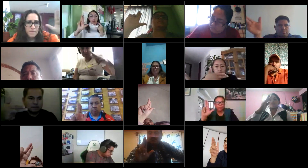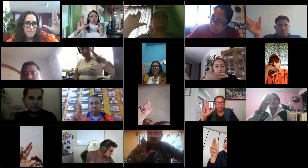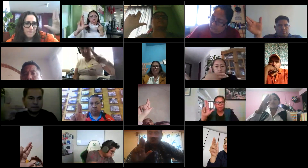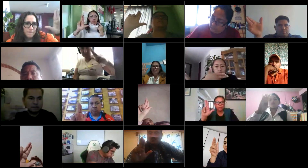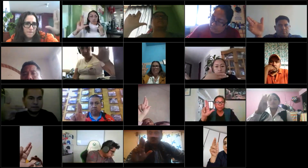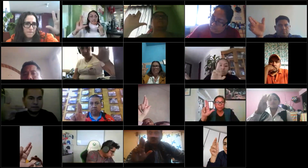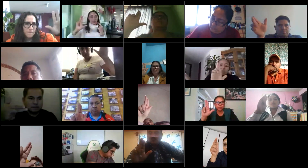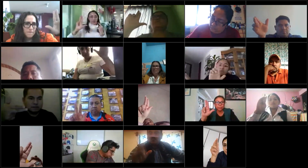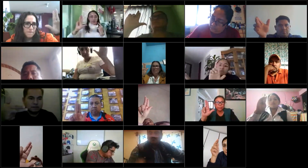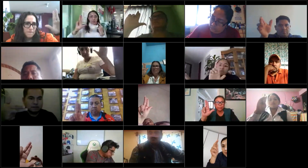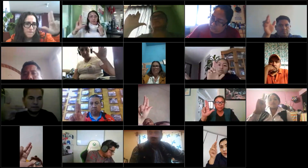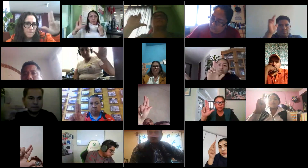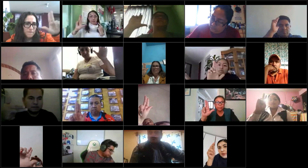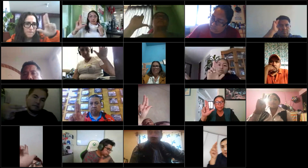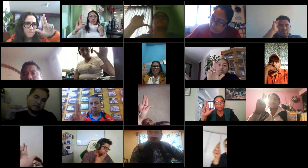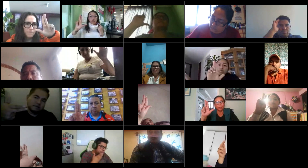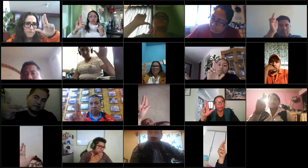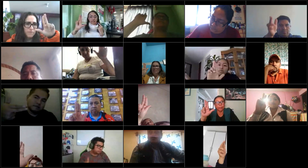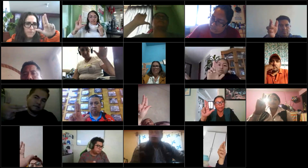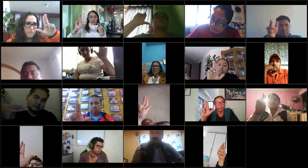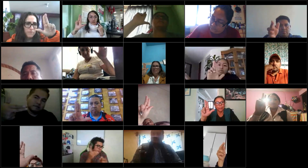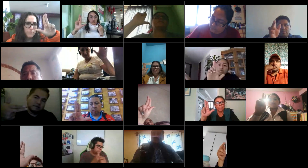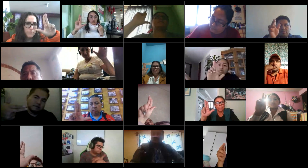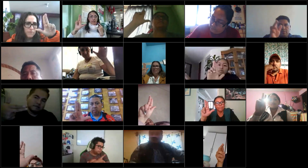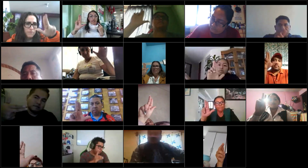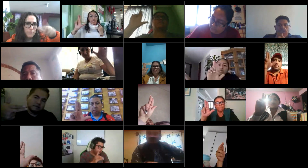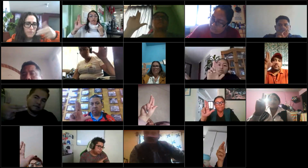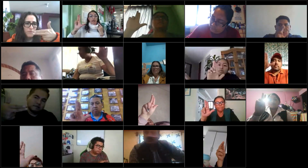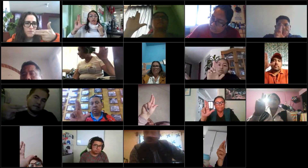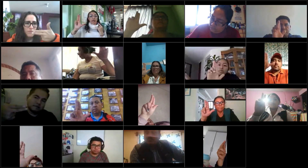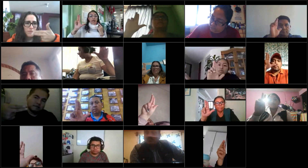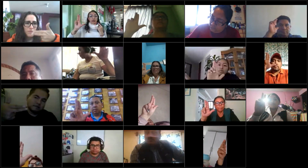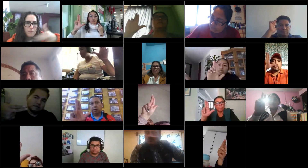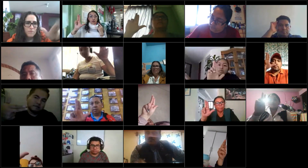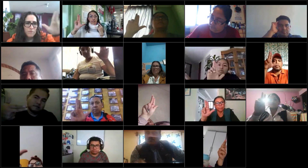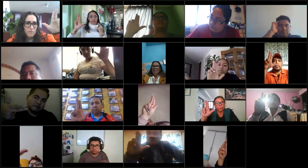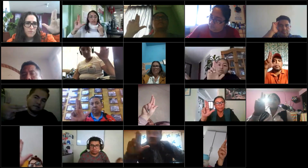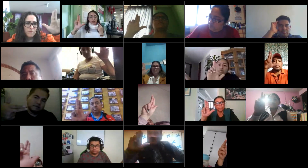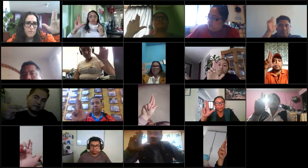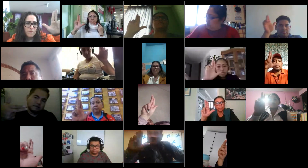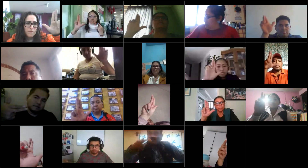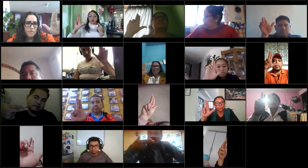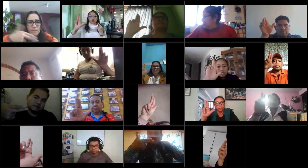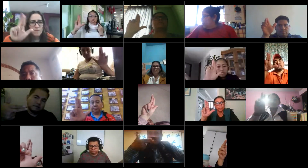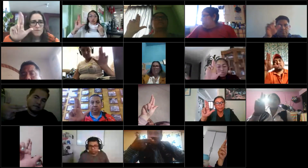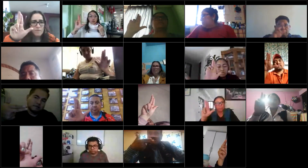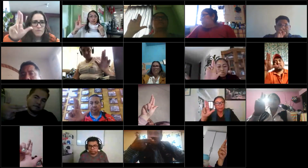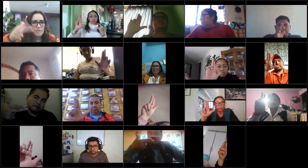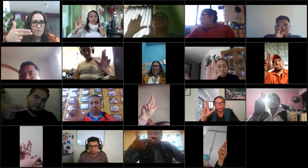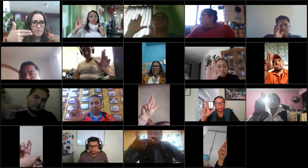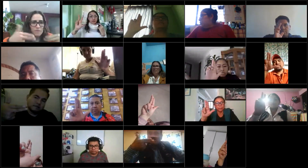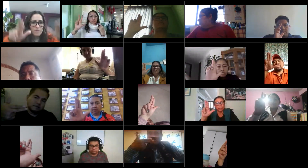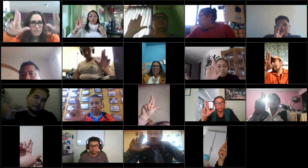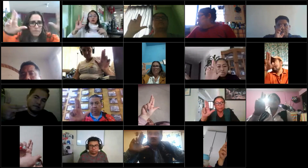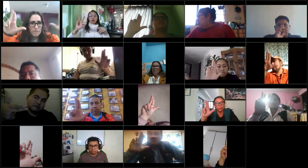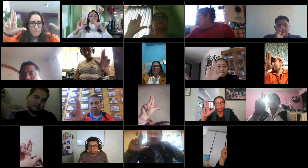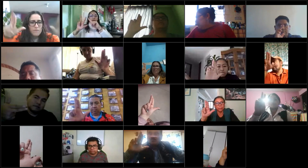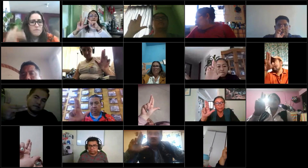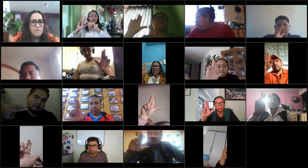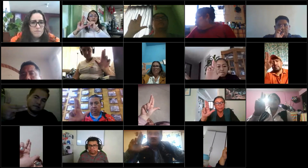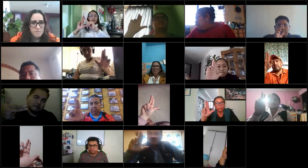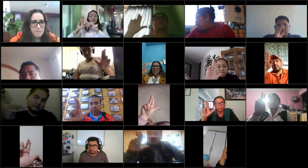medio apuntando hacia arriba. Orientación. La colocación va a ser dónde lo voy a poner. Voy